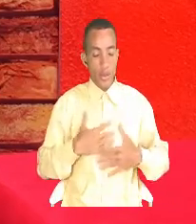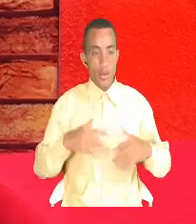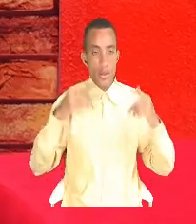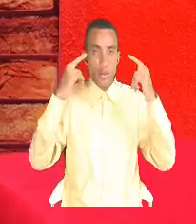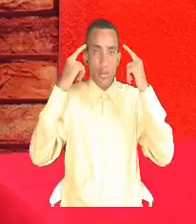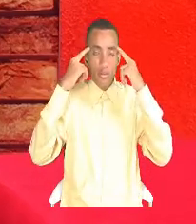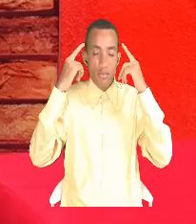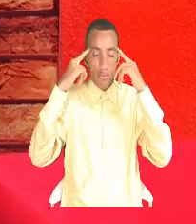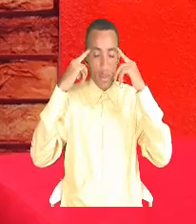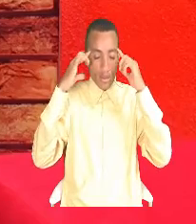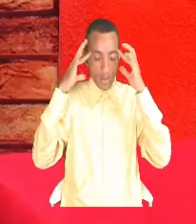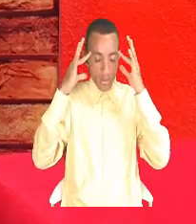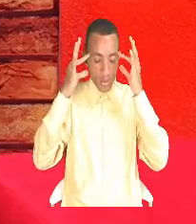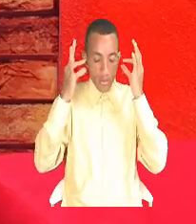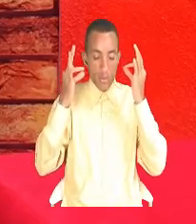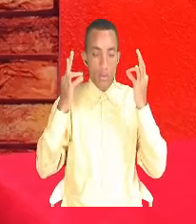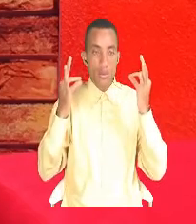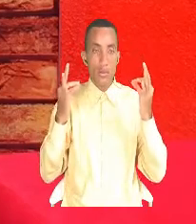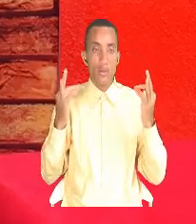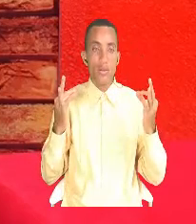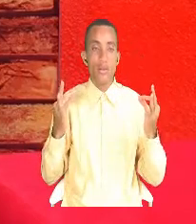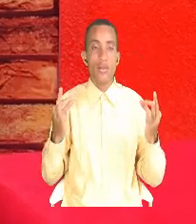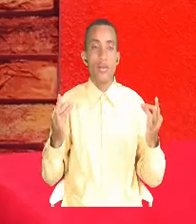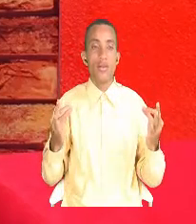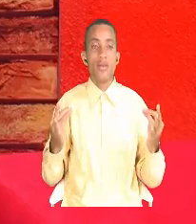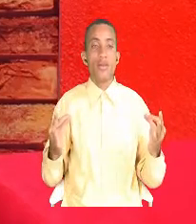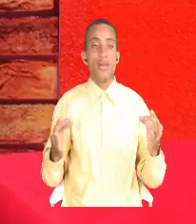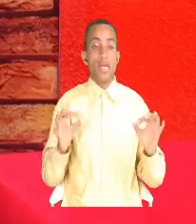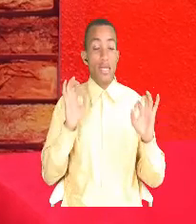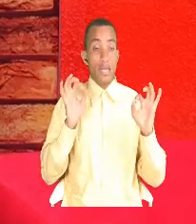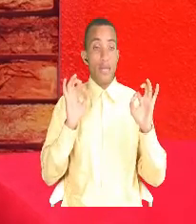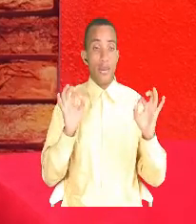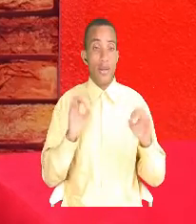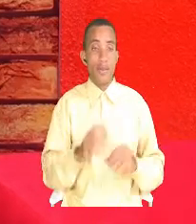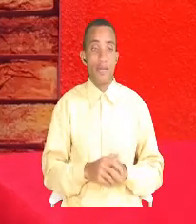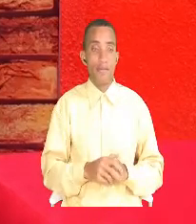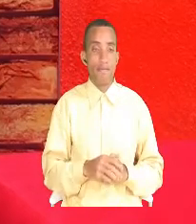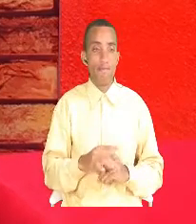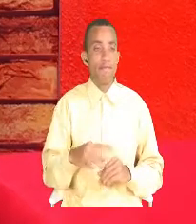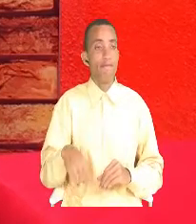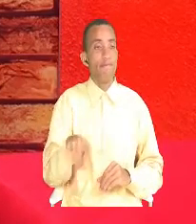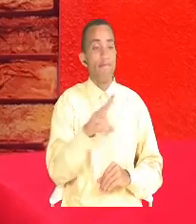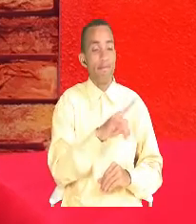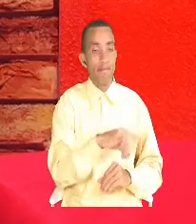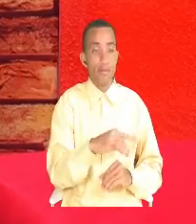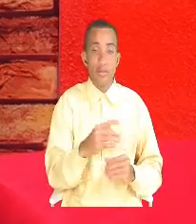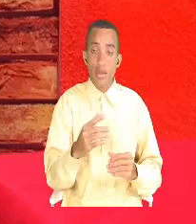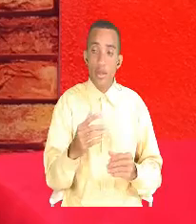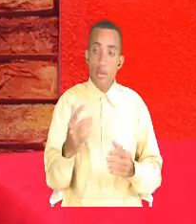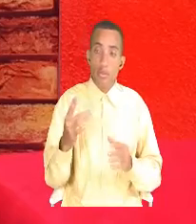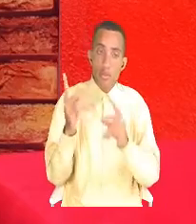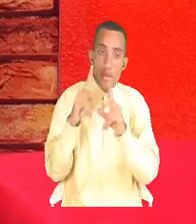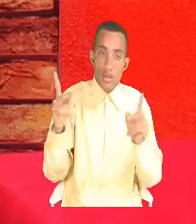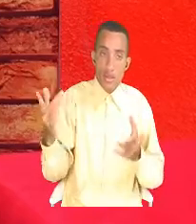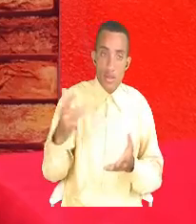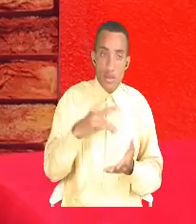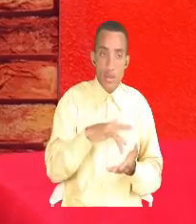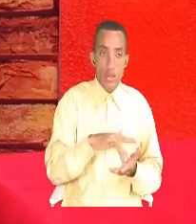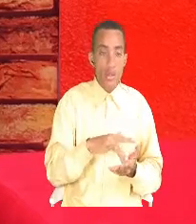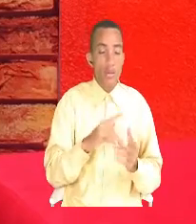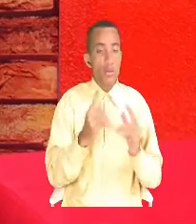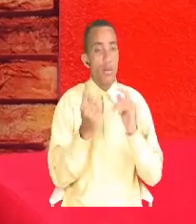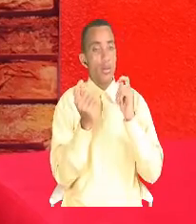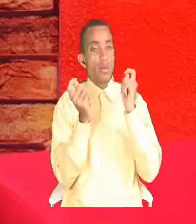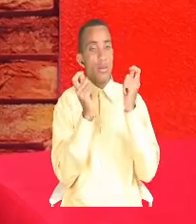emocional. Entonces, vamos creando cada ritual siempre con la expectativa de que nuestros pacientes generen ese cambio,